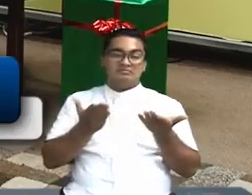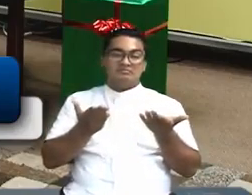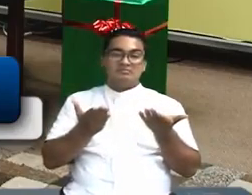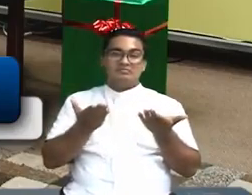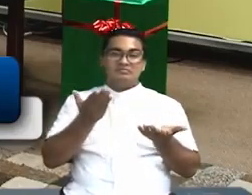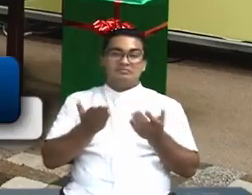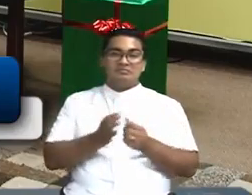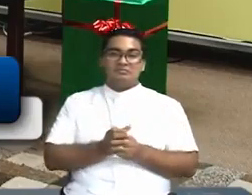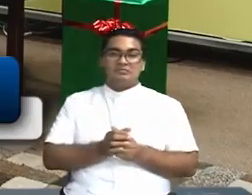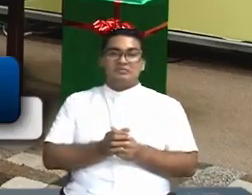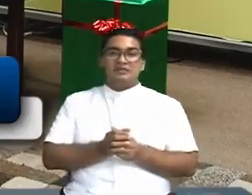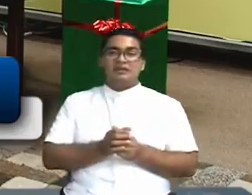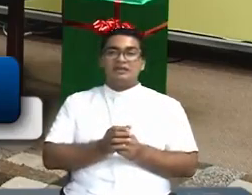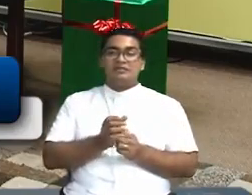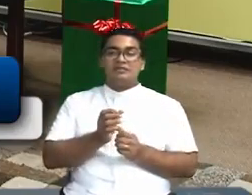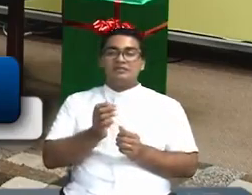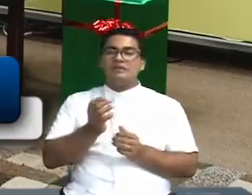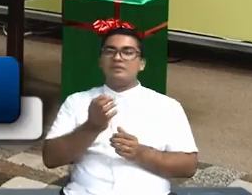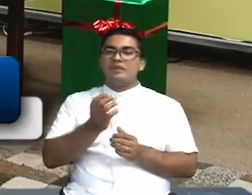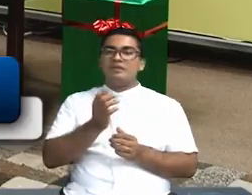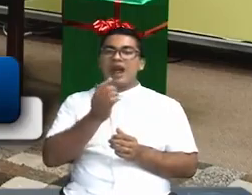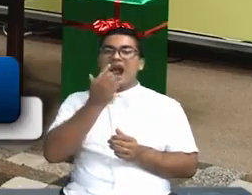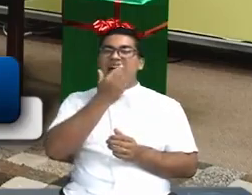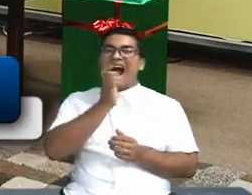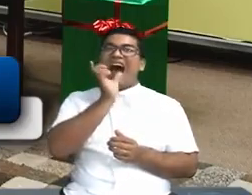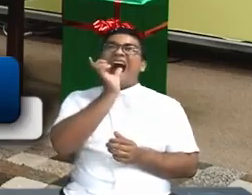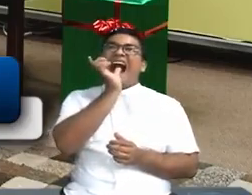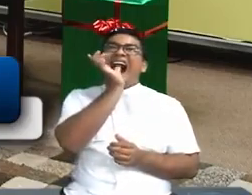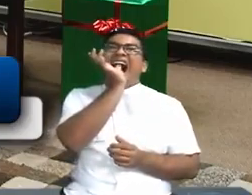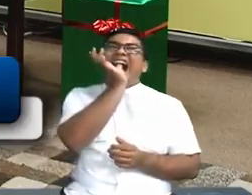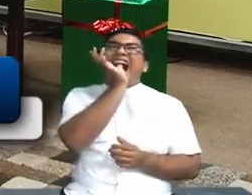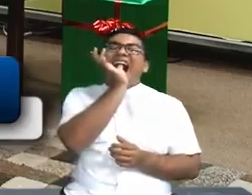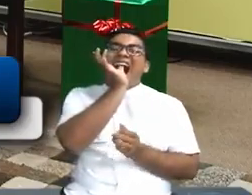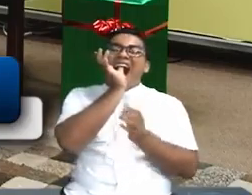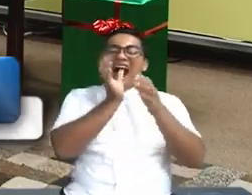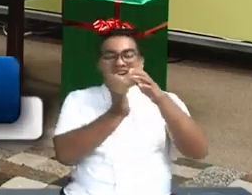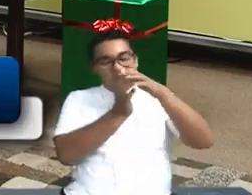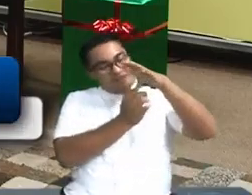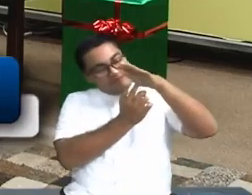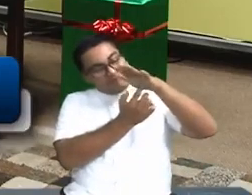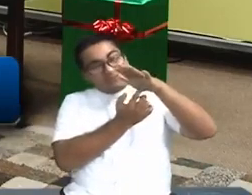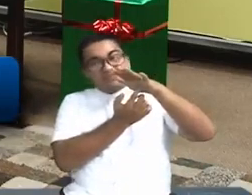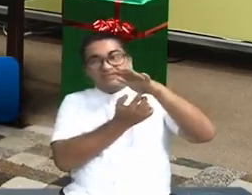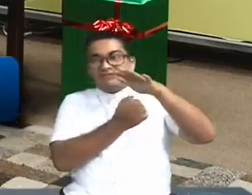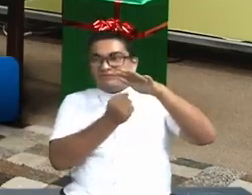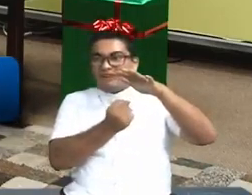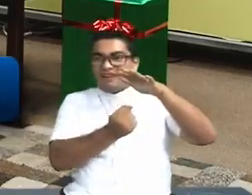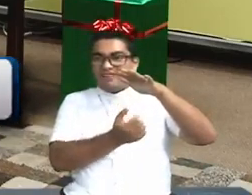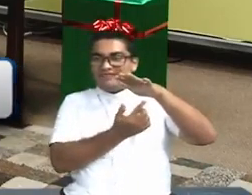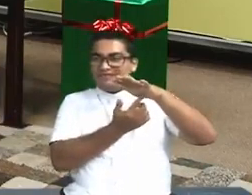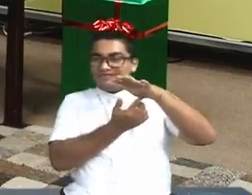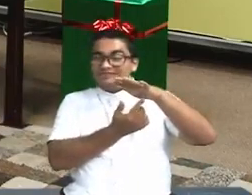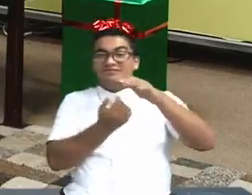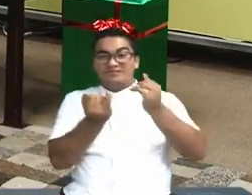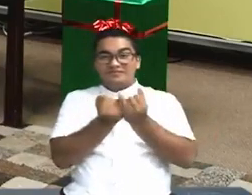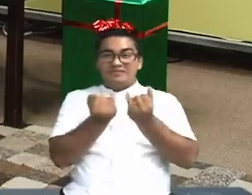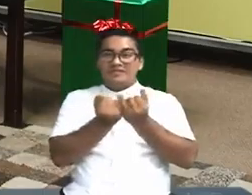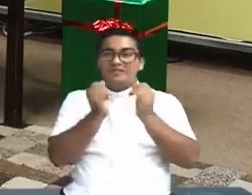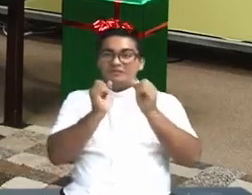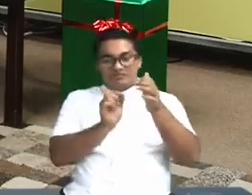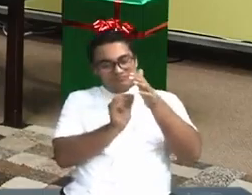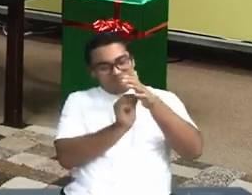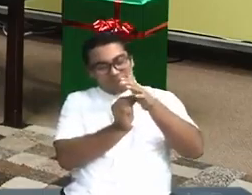decía que el cielo de la boca es incluso más fuerte que el lado de los labios, y también ahí suelen